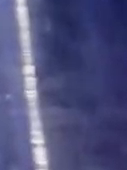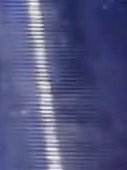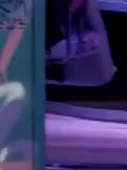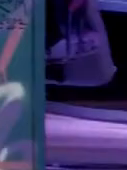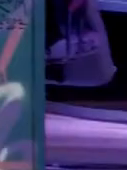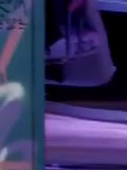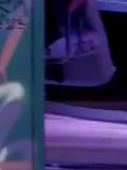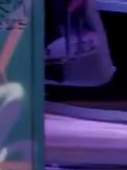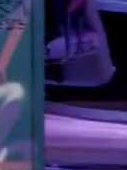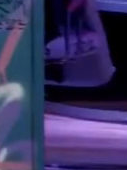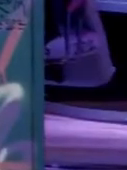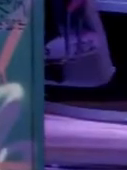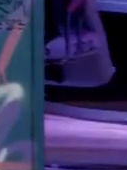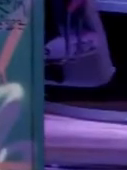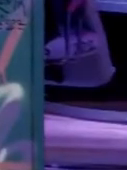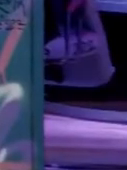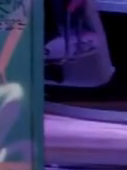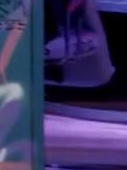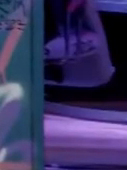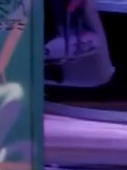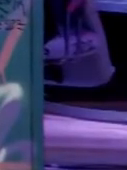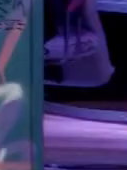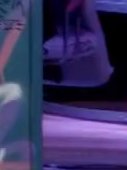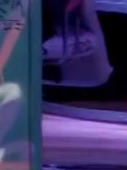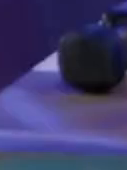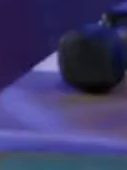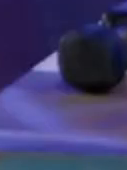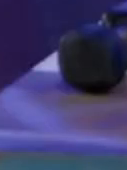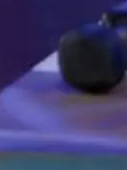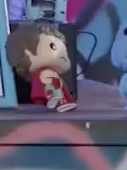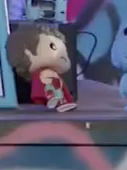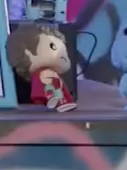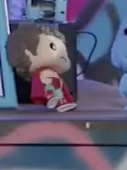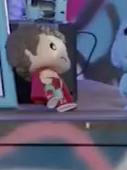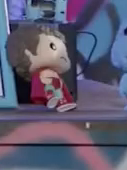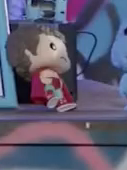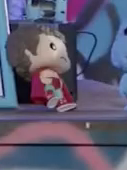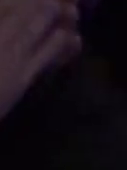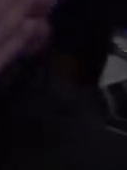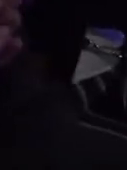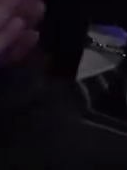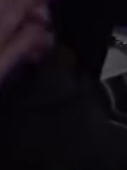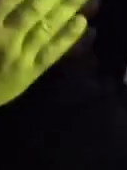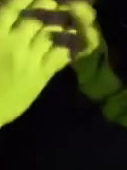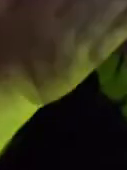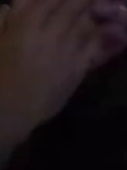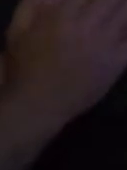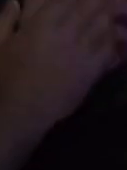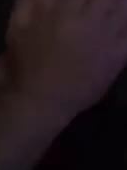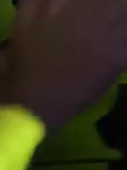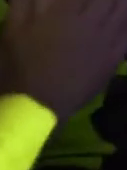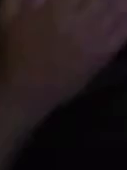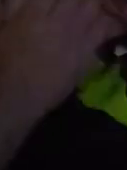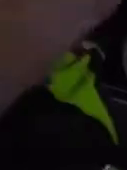cómo empieza, pero nunca cómo termina. ¿Es esto o trabajar, amigo? No, dale con esto, dale con esto. La Aldea, en vivo y gratis desde la Sala Camacuá,